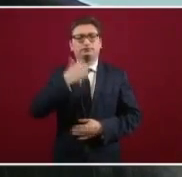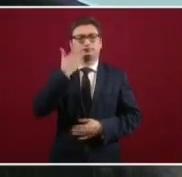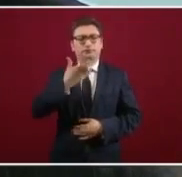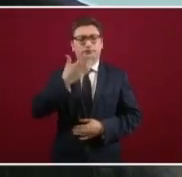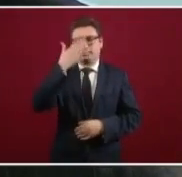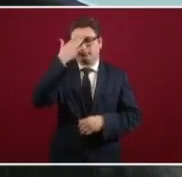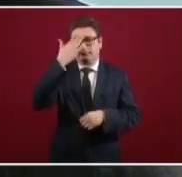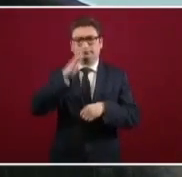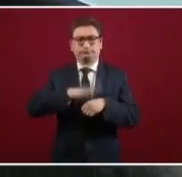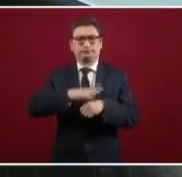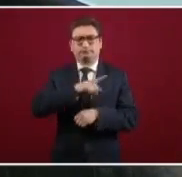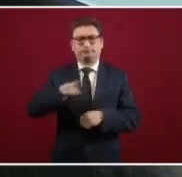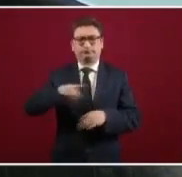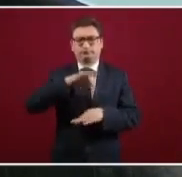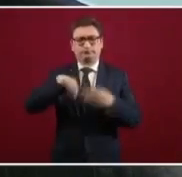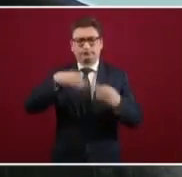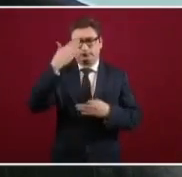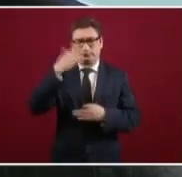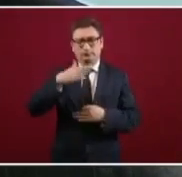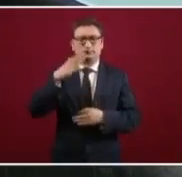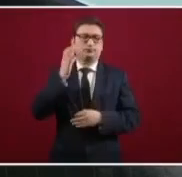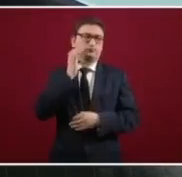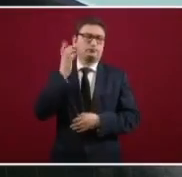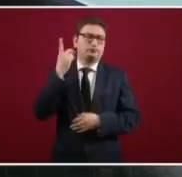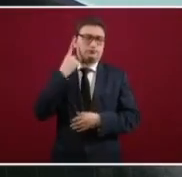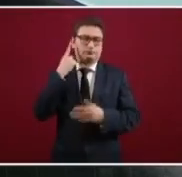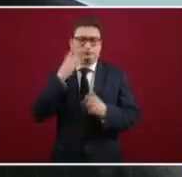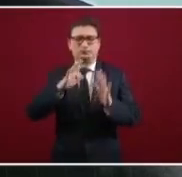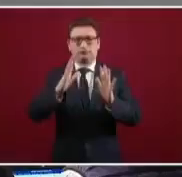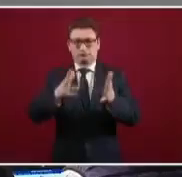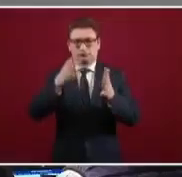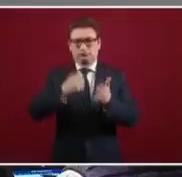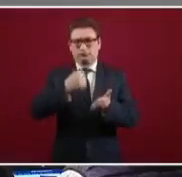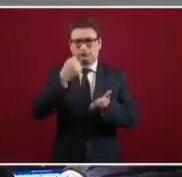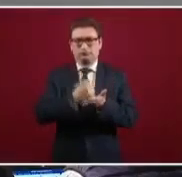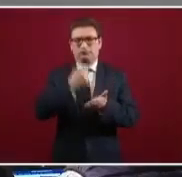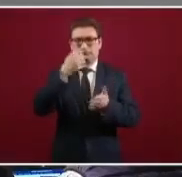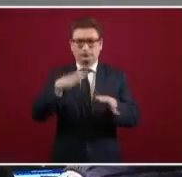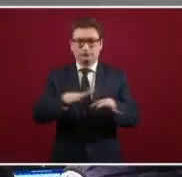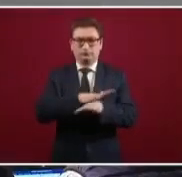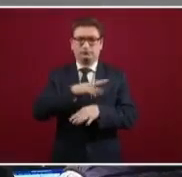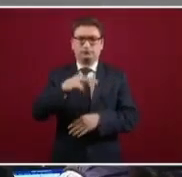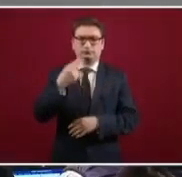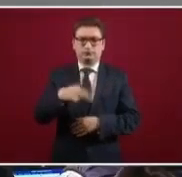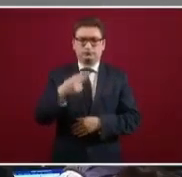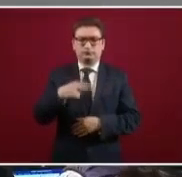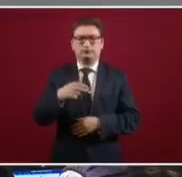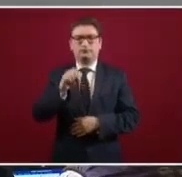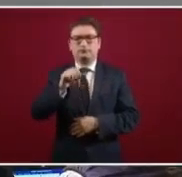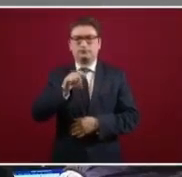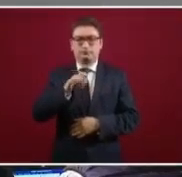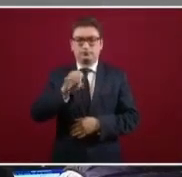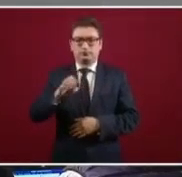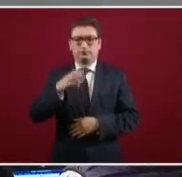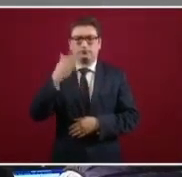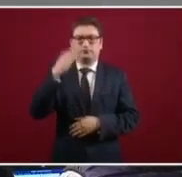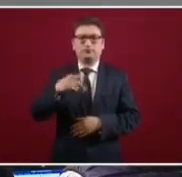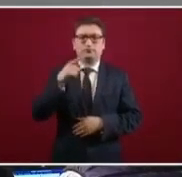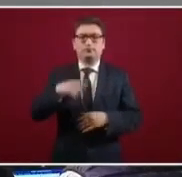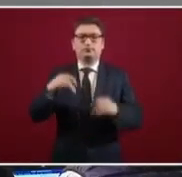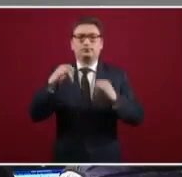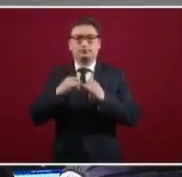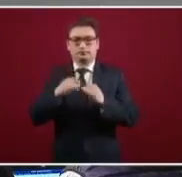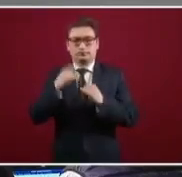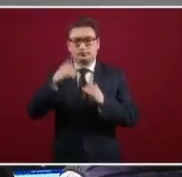ustedes saben en la cámara diputados ya se aprobó el cambio del nombre del sae al instituto para devolverle